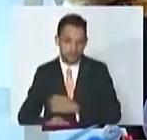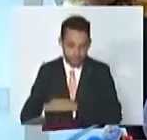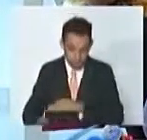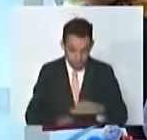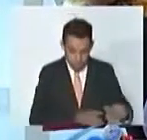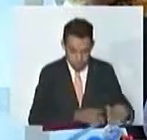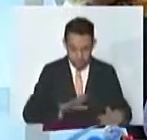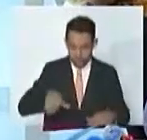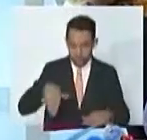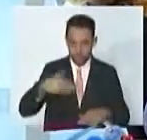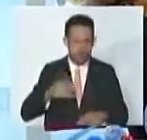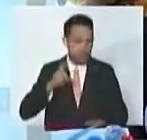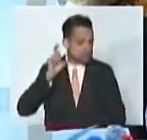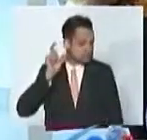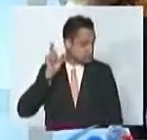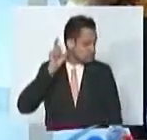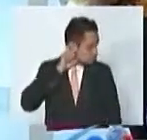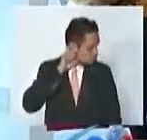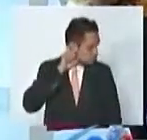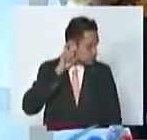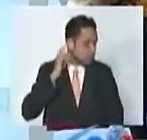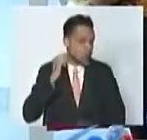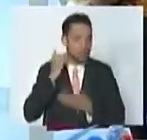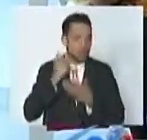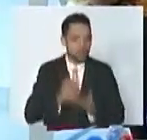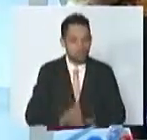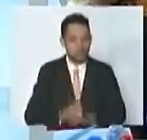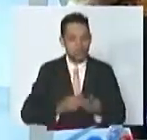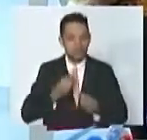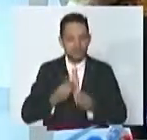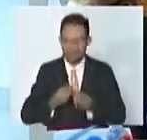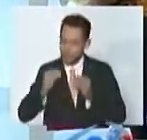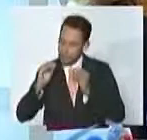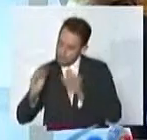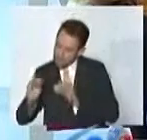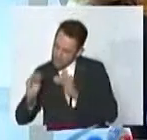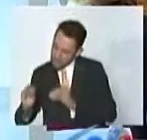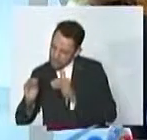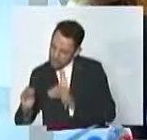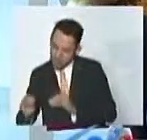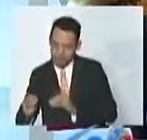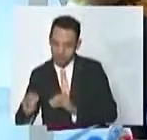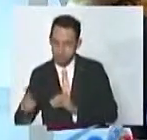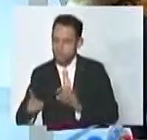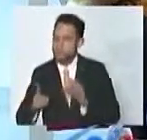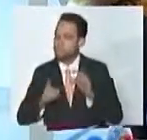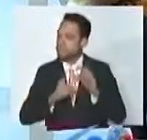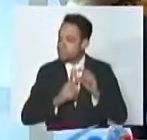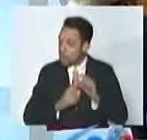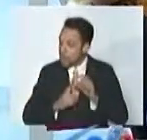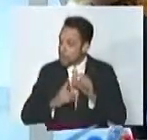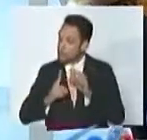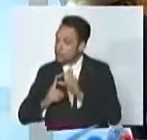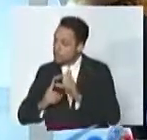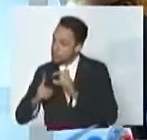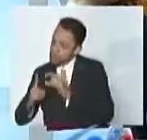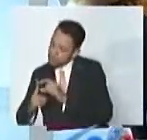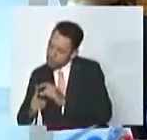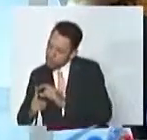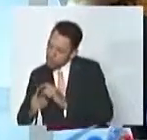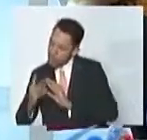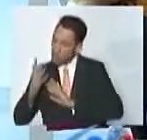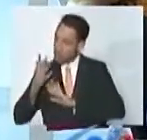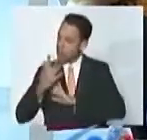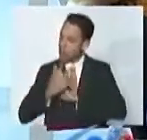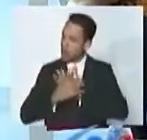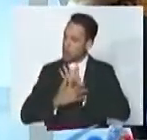de tener el audífono, ahí sí hablamos de un entrenamiento con ellos, porque hay que mejorar su entonación, su ritmo, o sea, todo lo que es